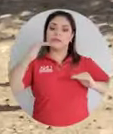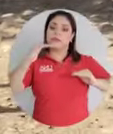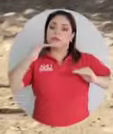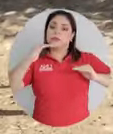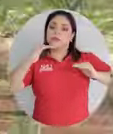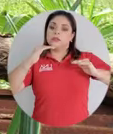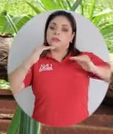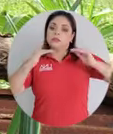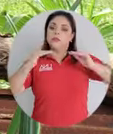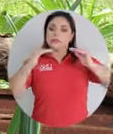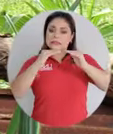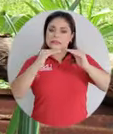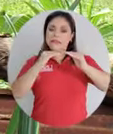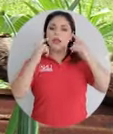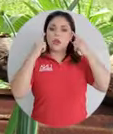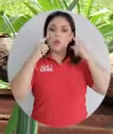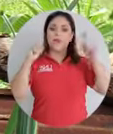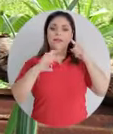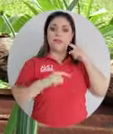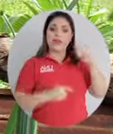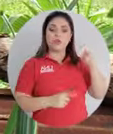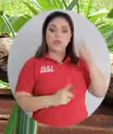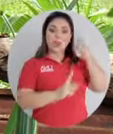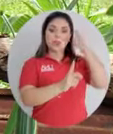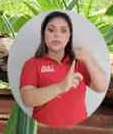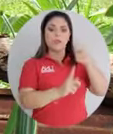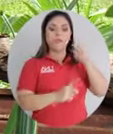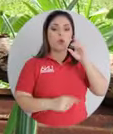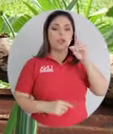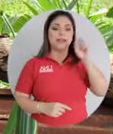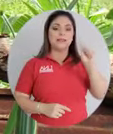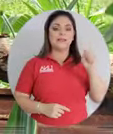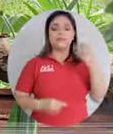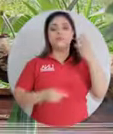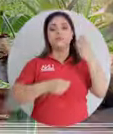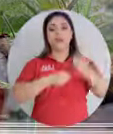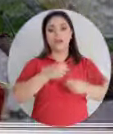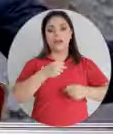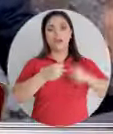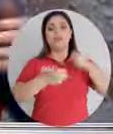brechas que están identificadas en esos objetivos